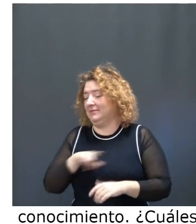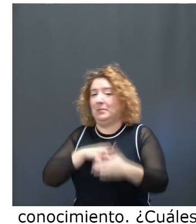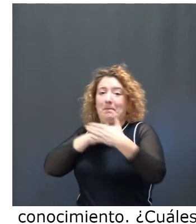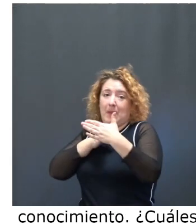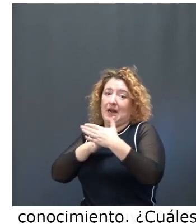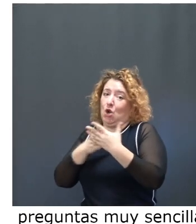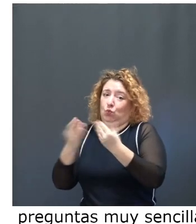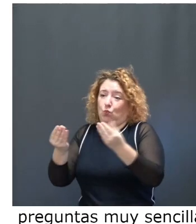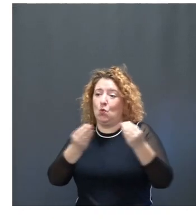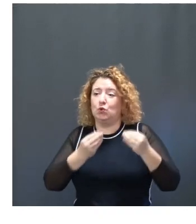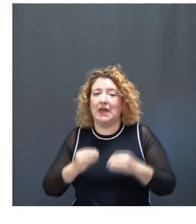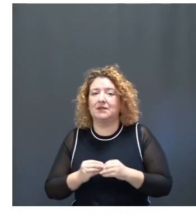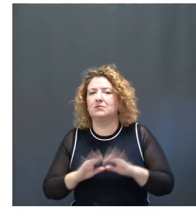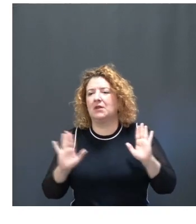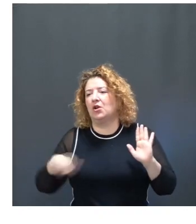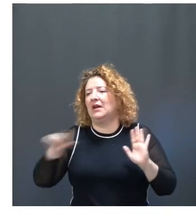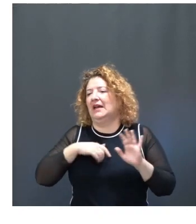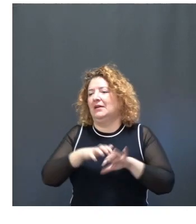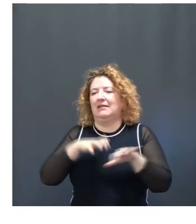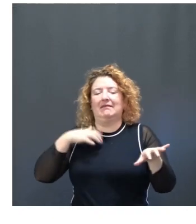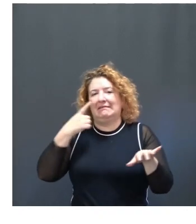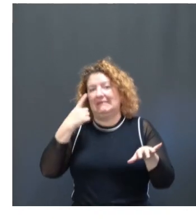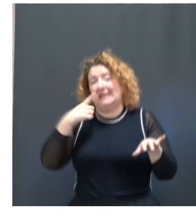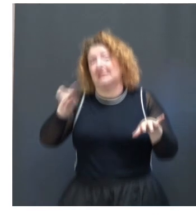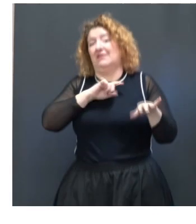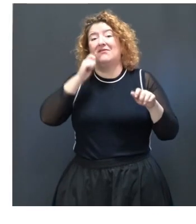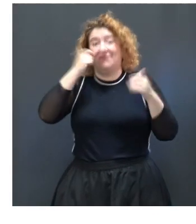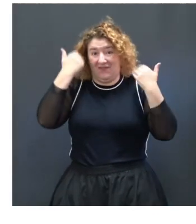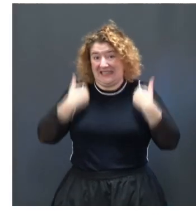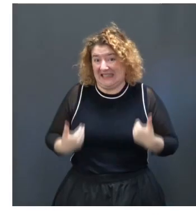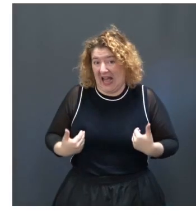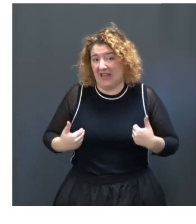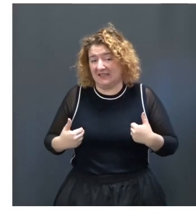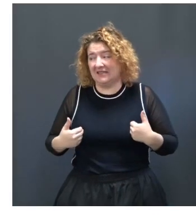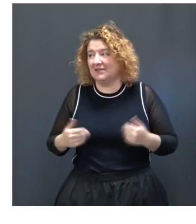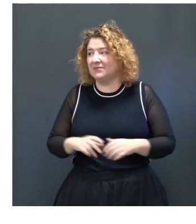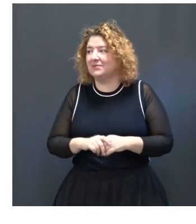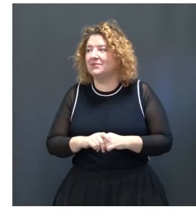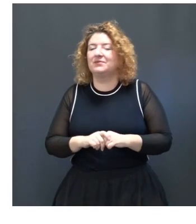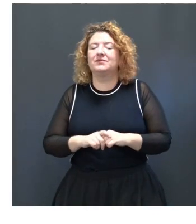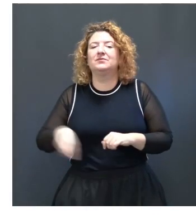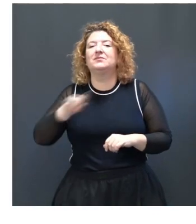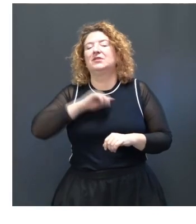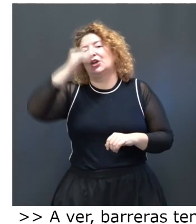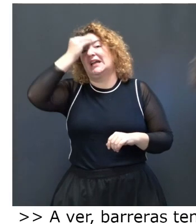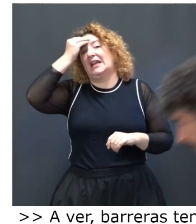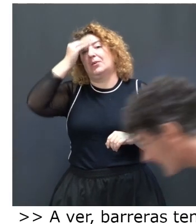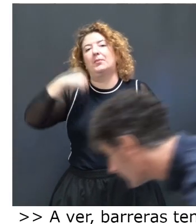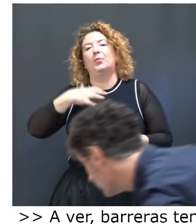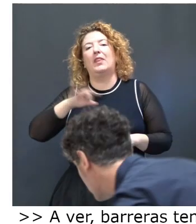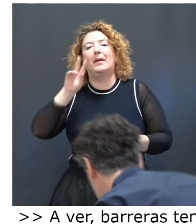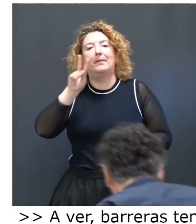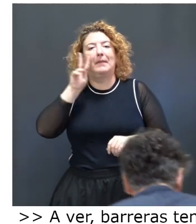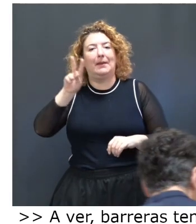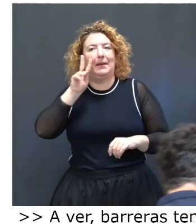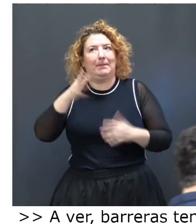creo que hay muchas, pero así a grandes rasgos, quitando las barreras físicas, ¿no? Que yo creo que son las que más se dejan ver, ¿no? Y